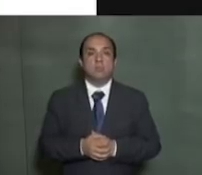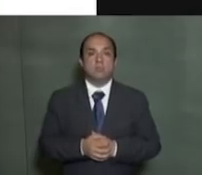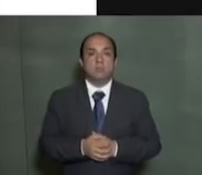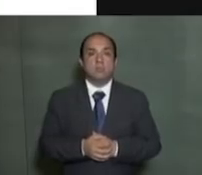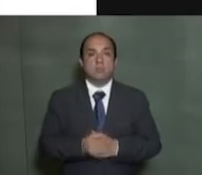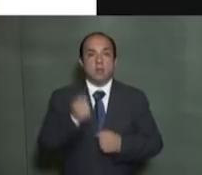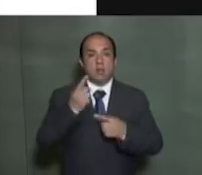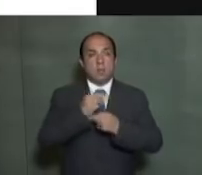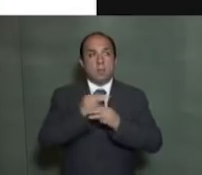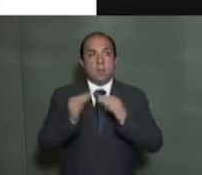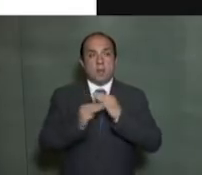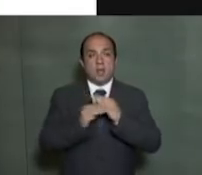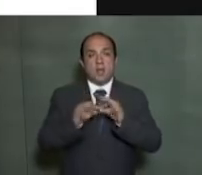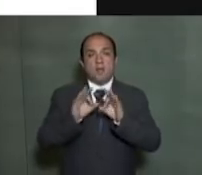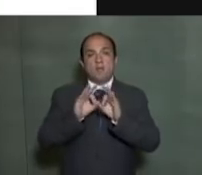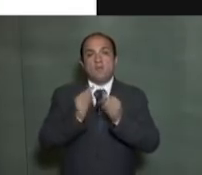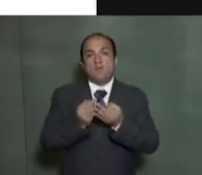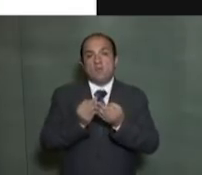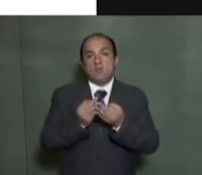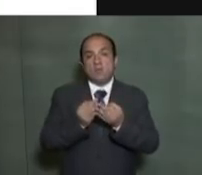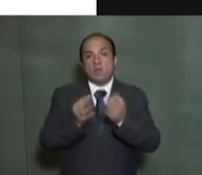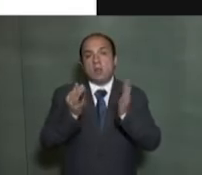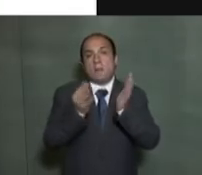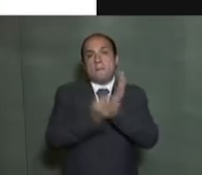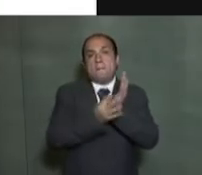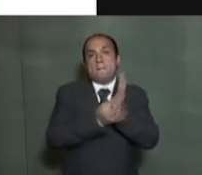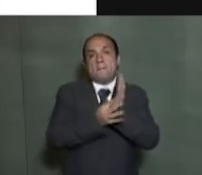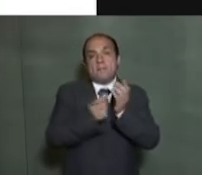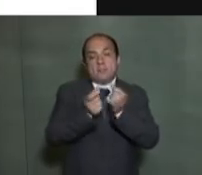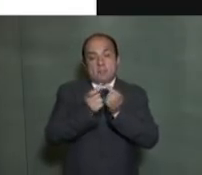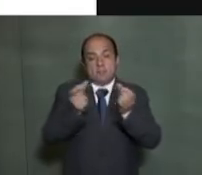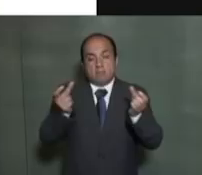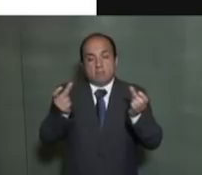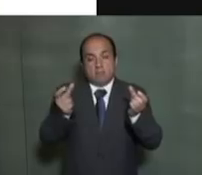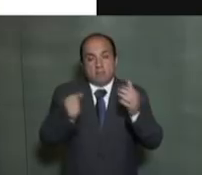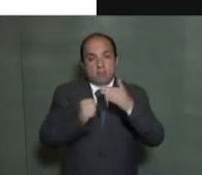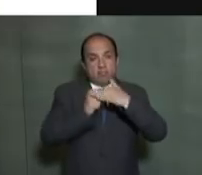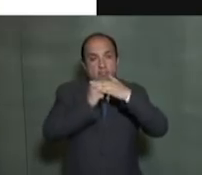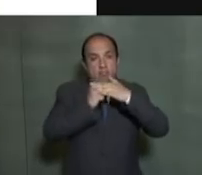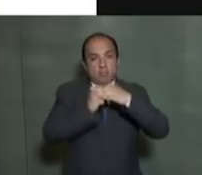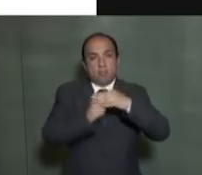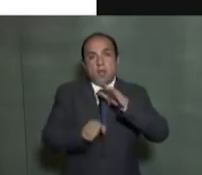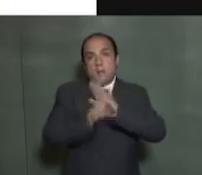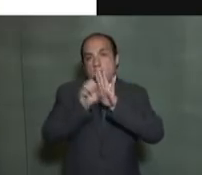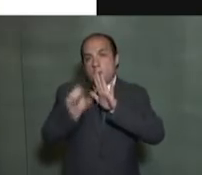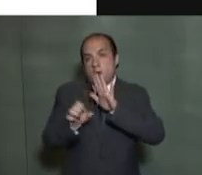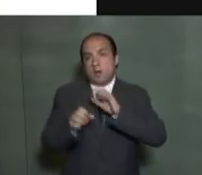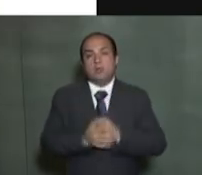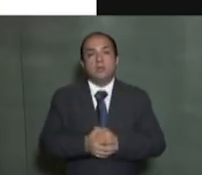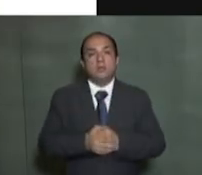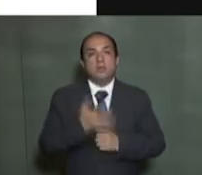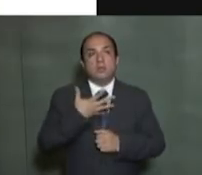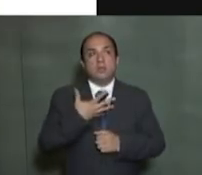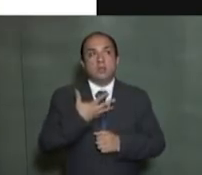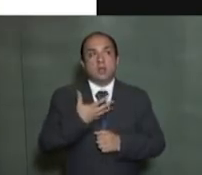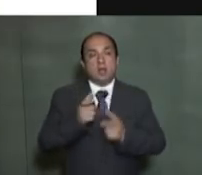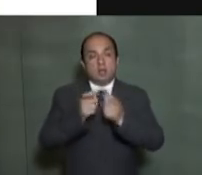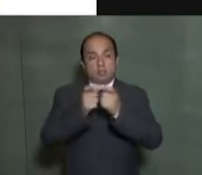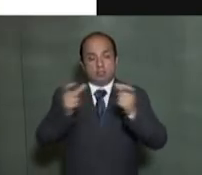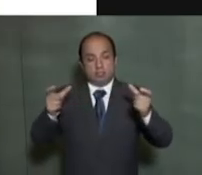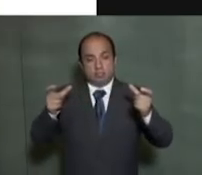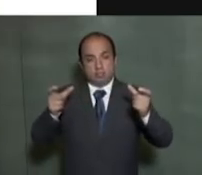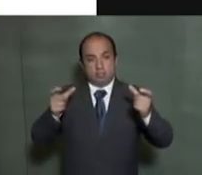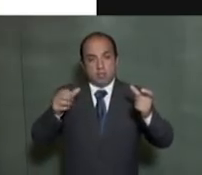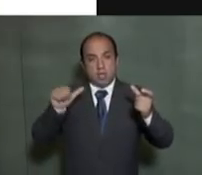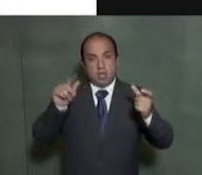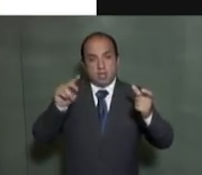elementos que conforman el detallado de la estructura metálica. En este caso, nos referimos a los atizadores horizontales. Los